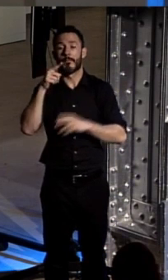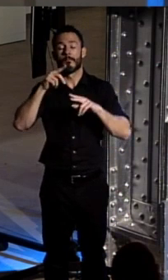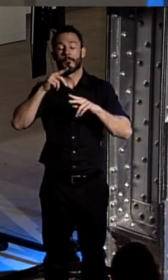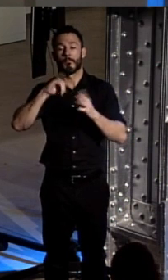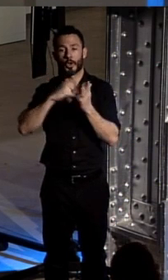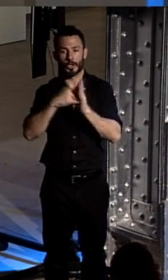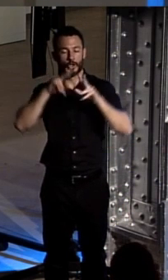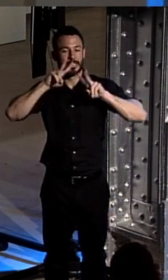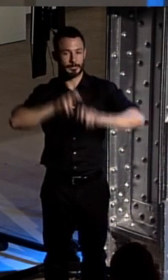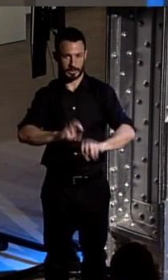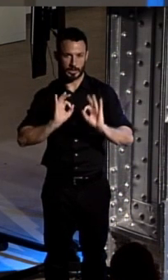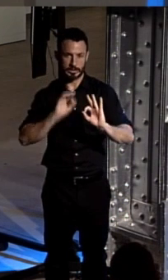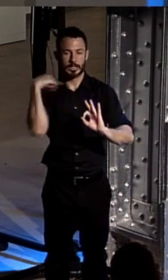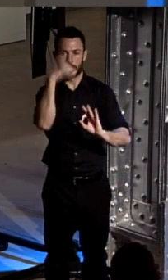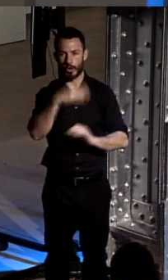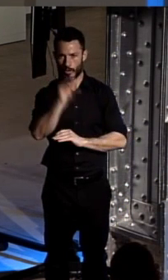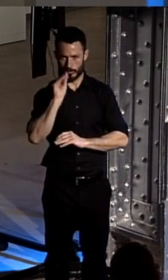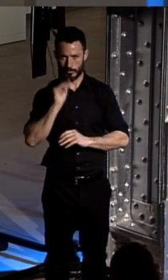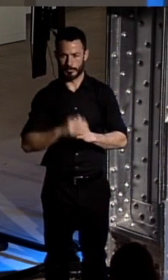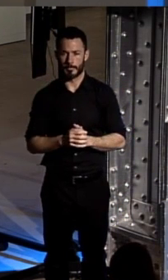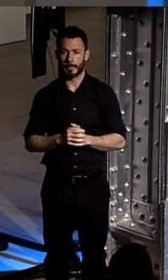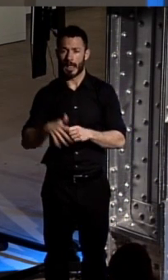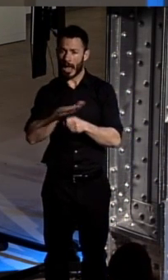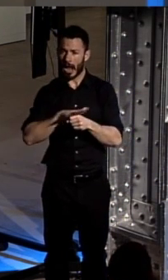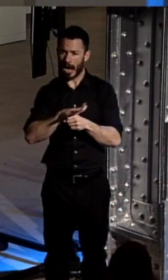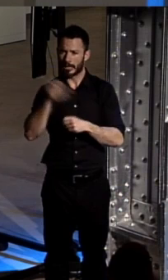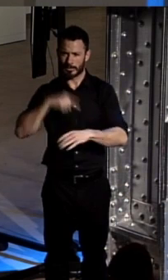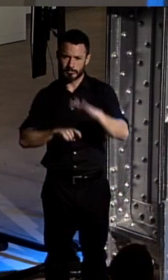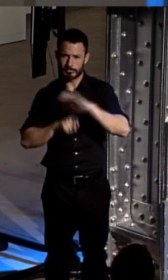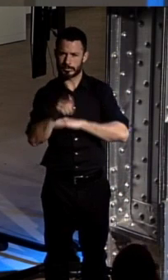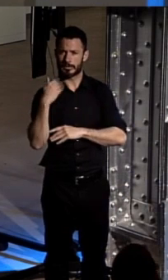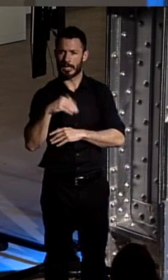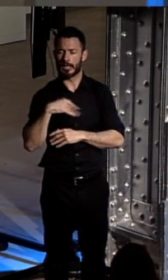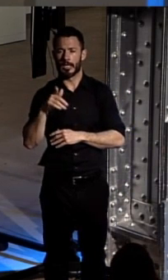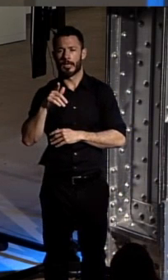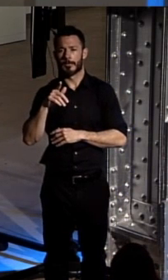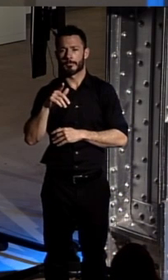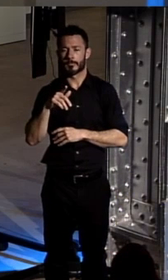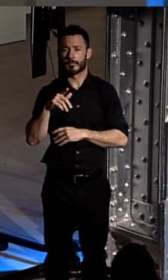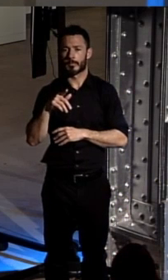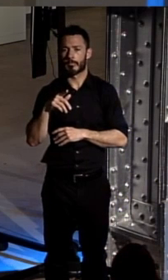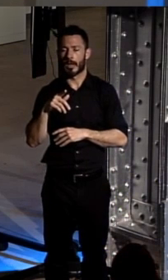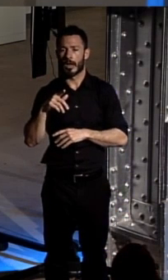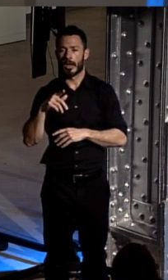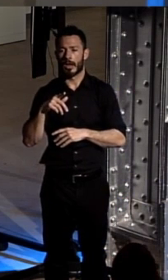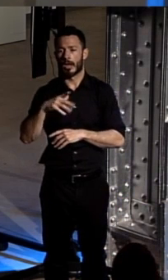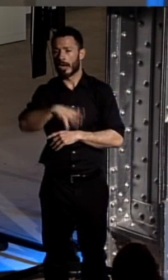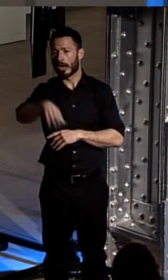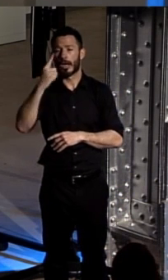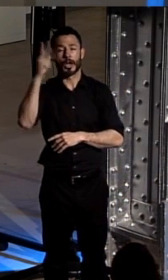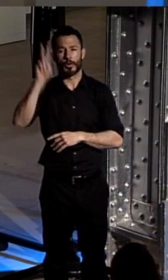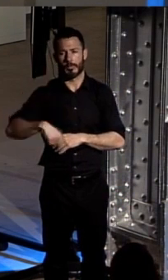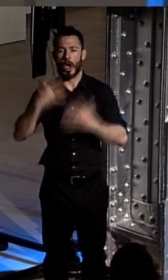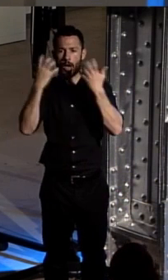de expresiones faciales. Otro área que también está bastante desarrollada es el reconocimiento automático de los gestos y de las